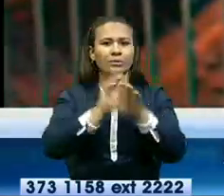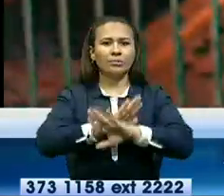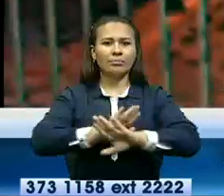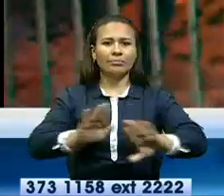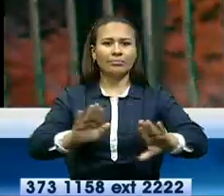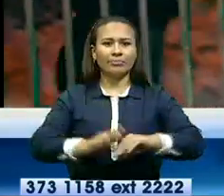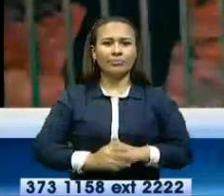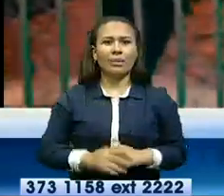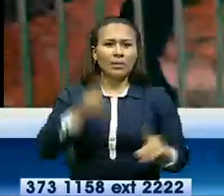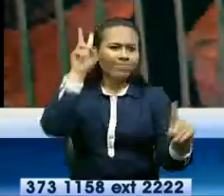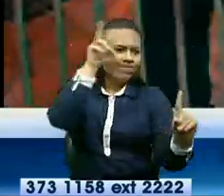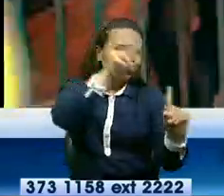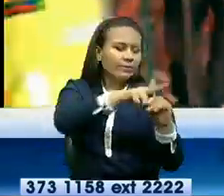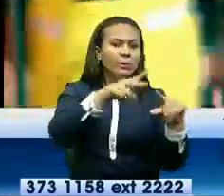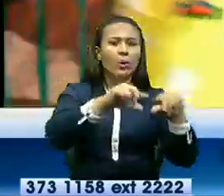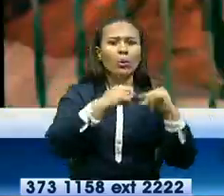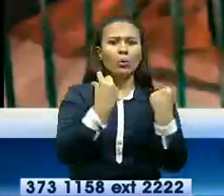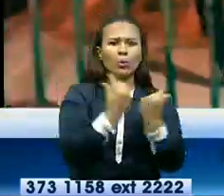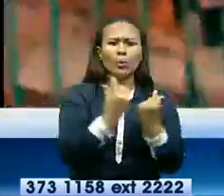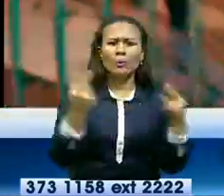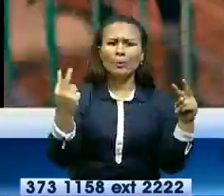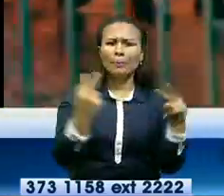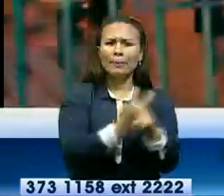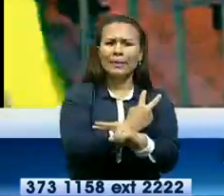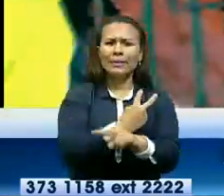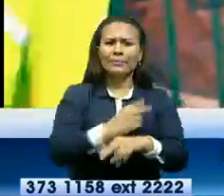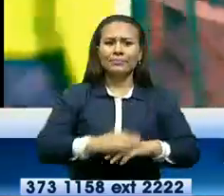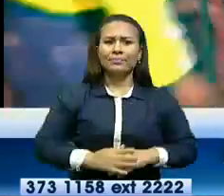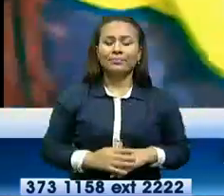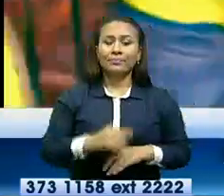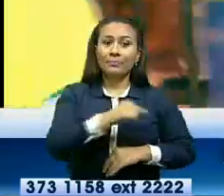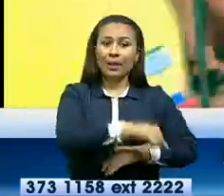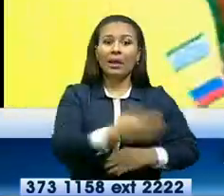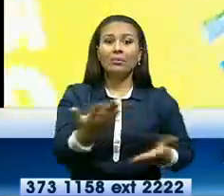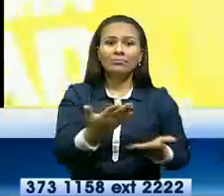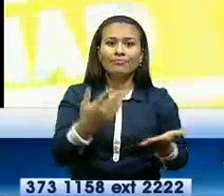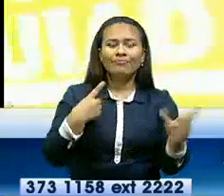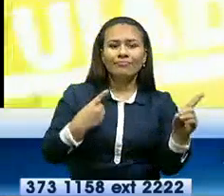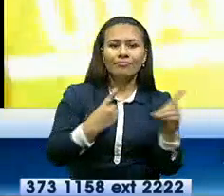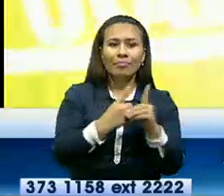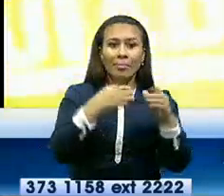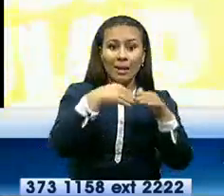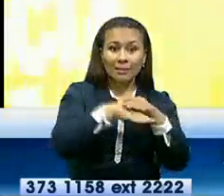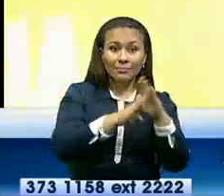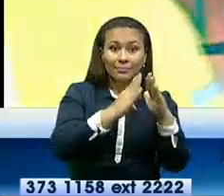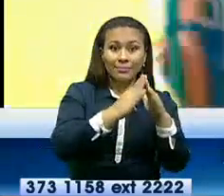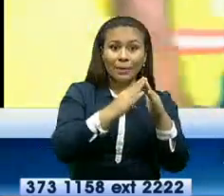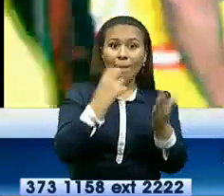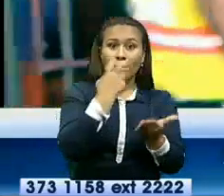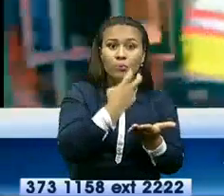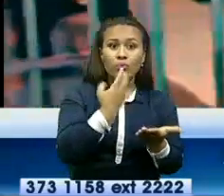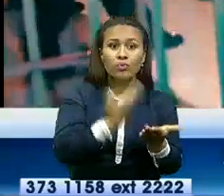Y desarticularon la agrupación delictiva, encontrando algunas evidencias.